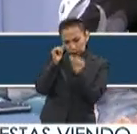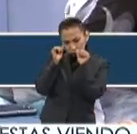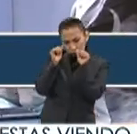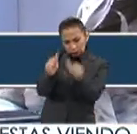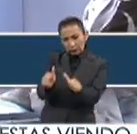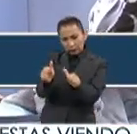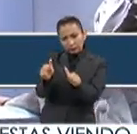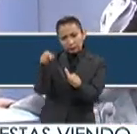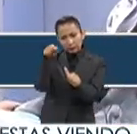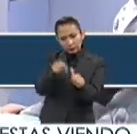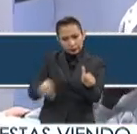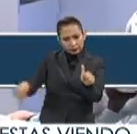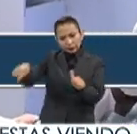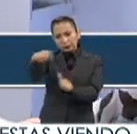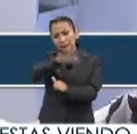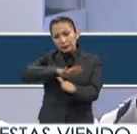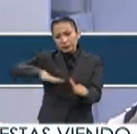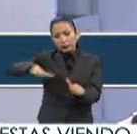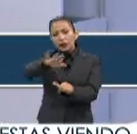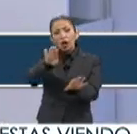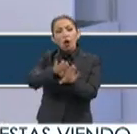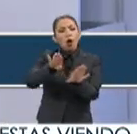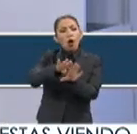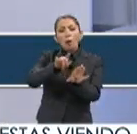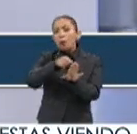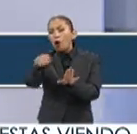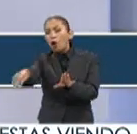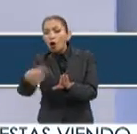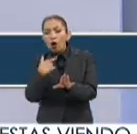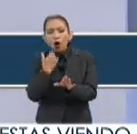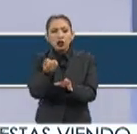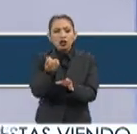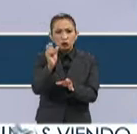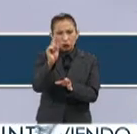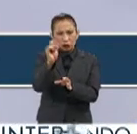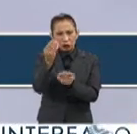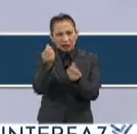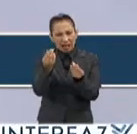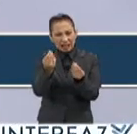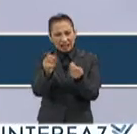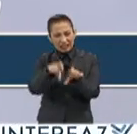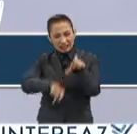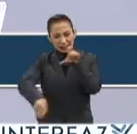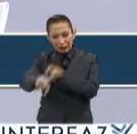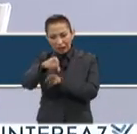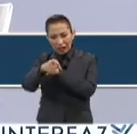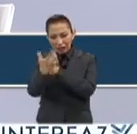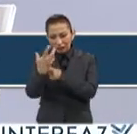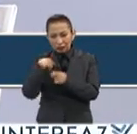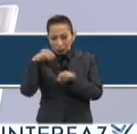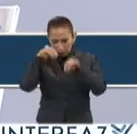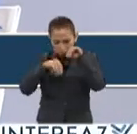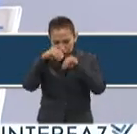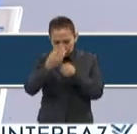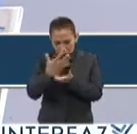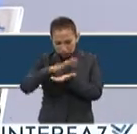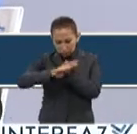atención a cómo interactúan las sustancias químicas con los organismos